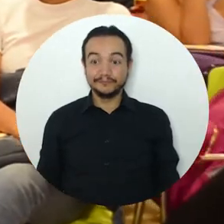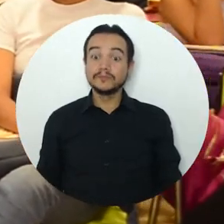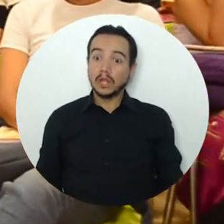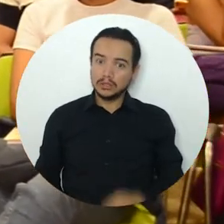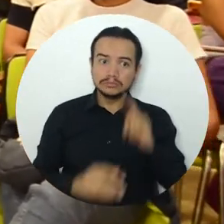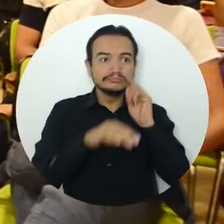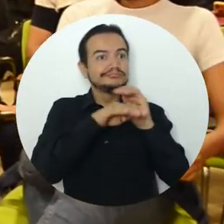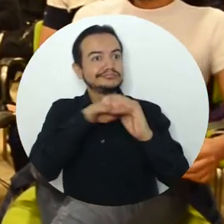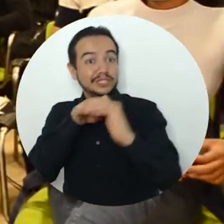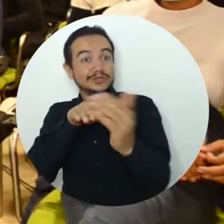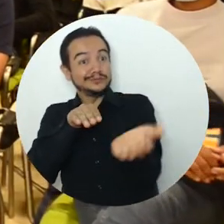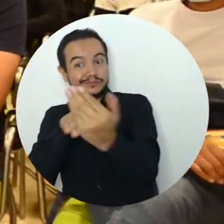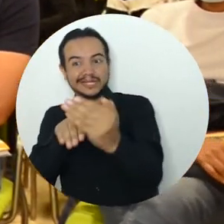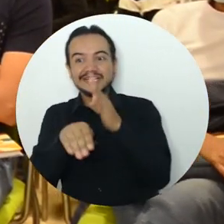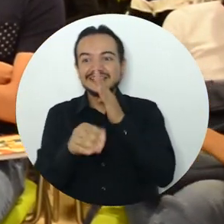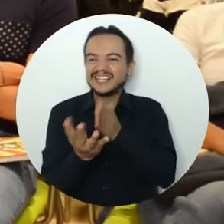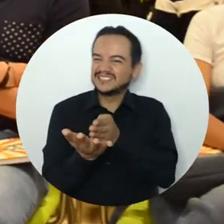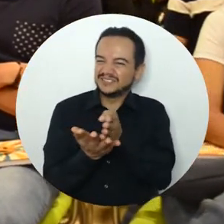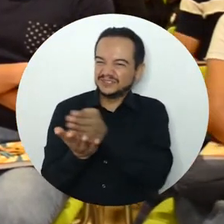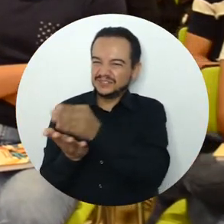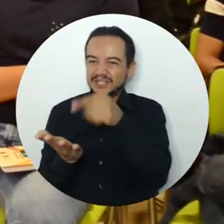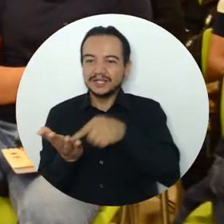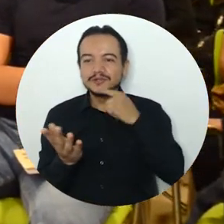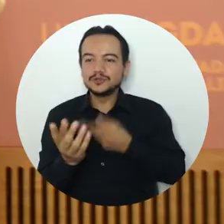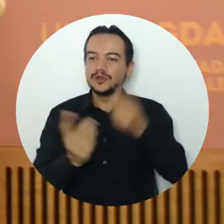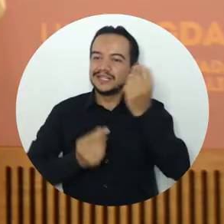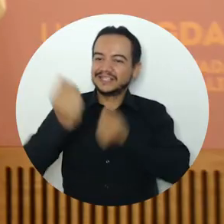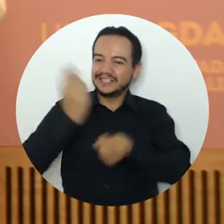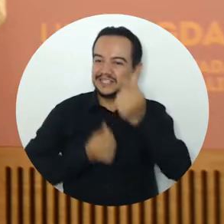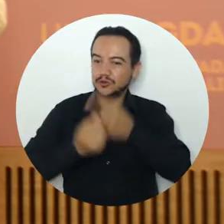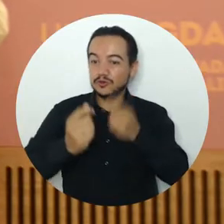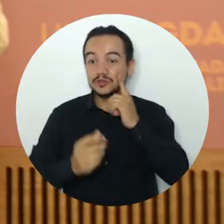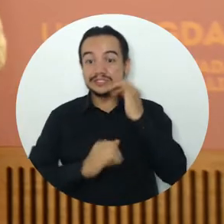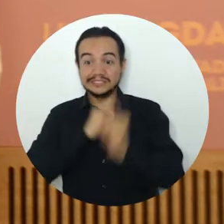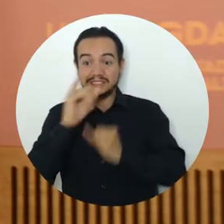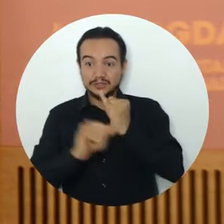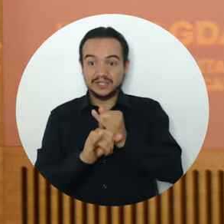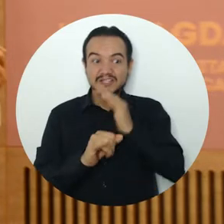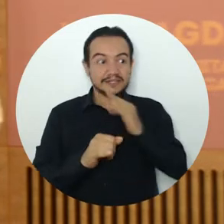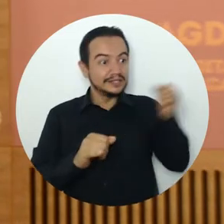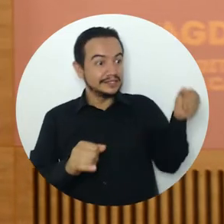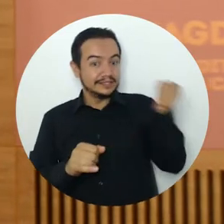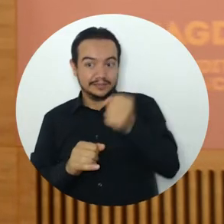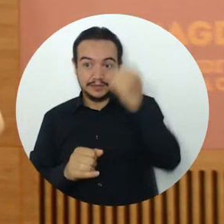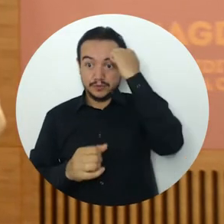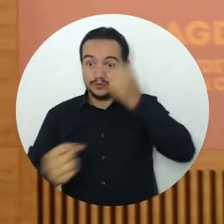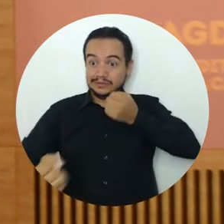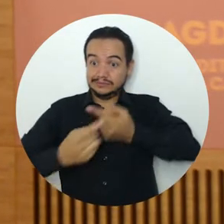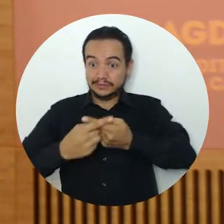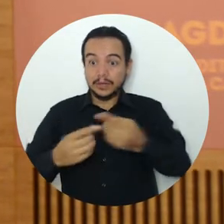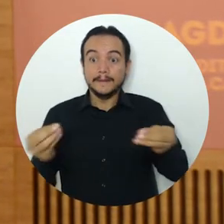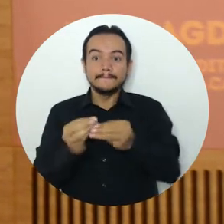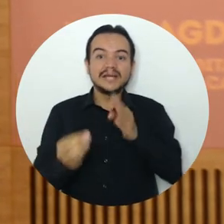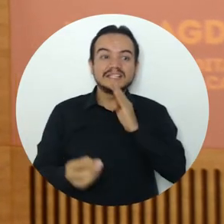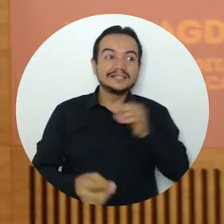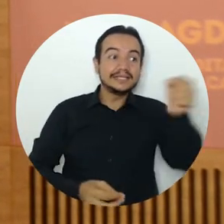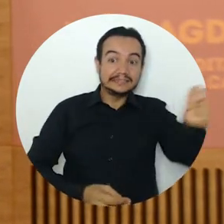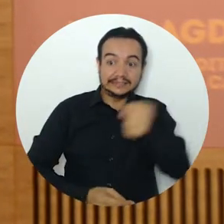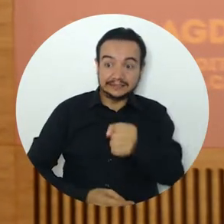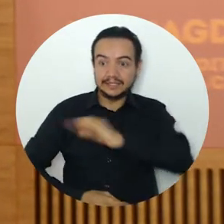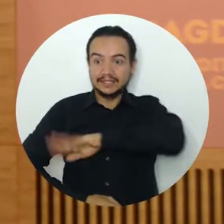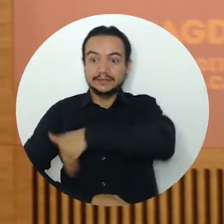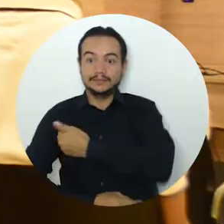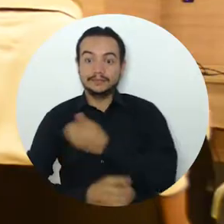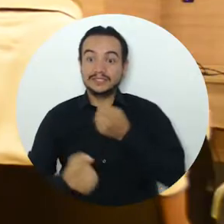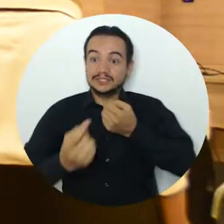a la conferencia organizada por el Programa de Negocios Internacionales fueron el docente emérito Beethoven Herrera y el exministro de Minas y Energía,